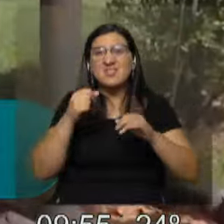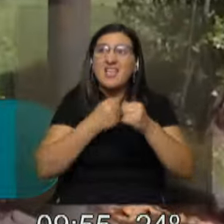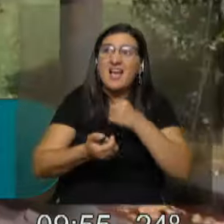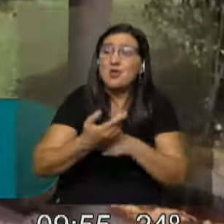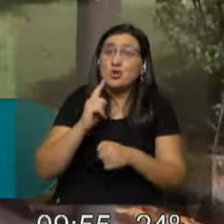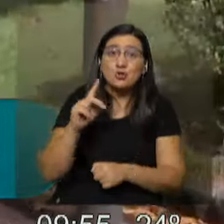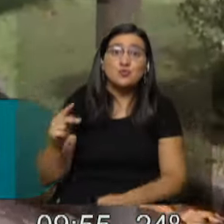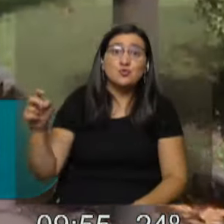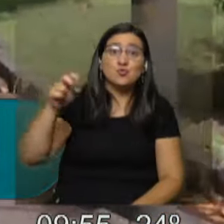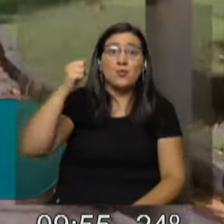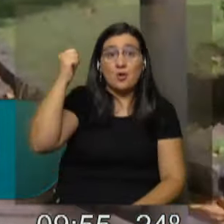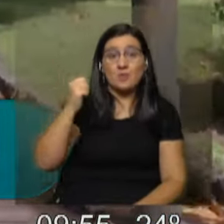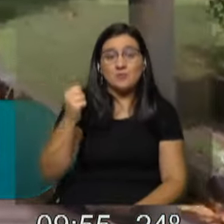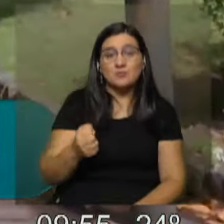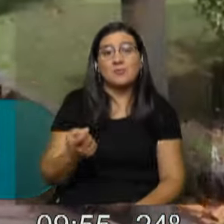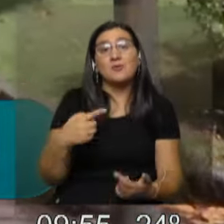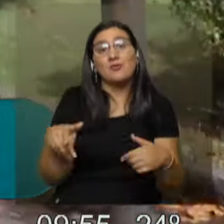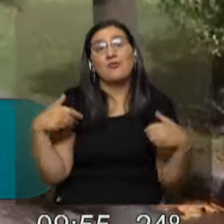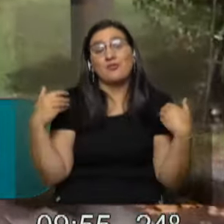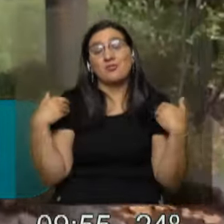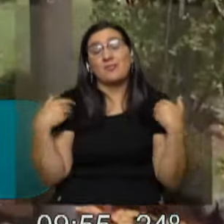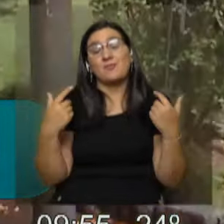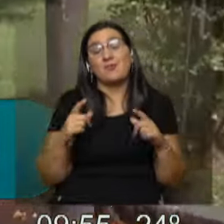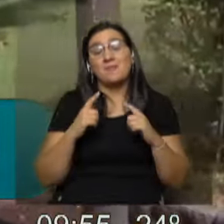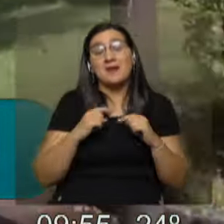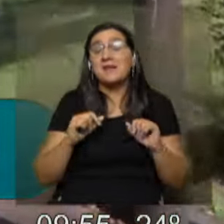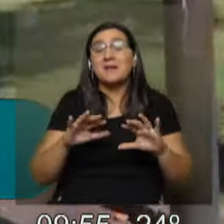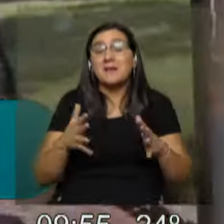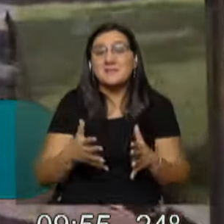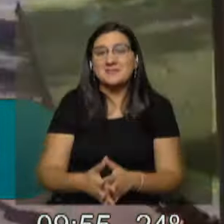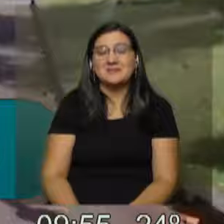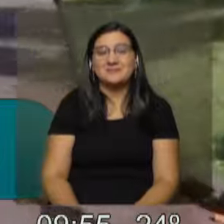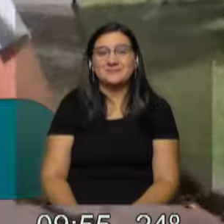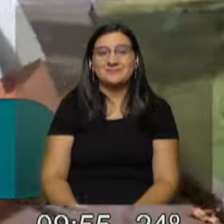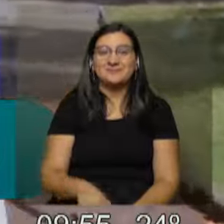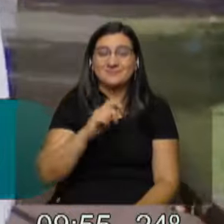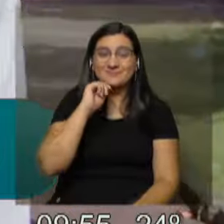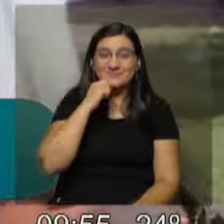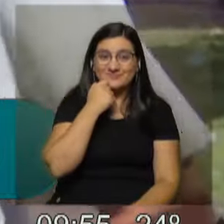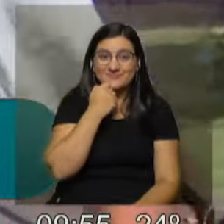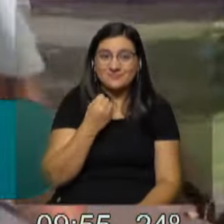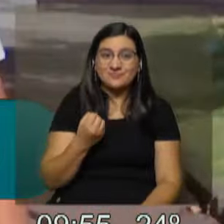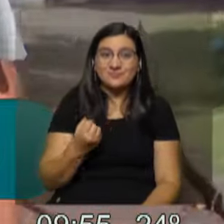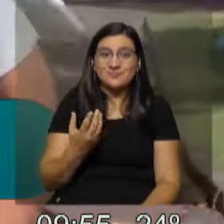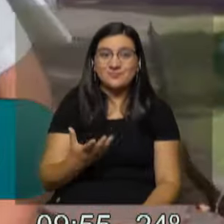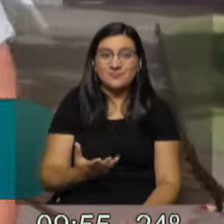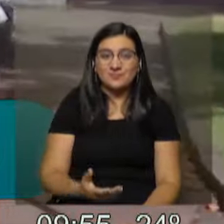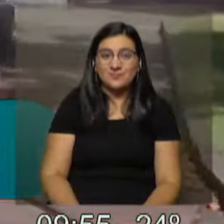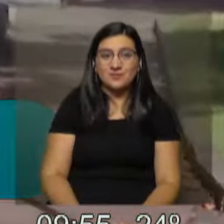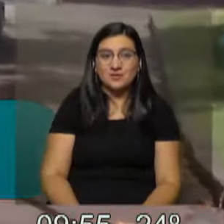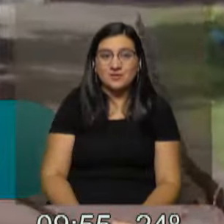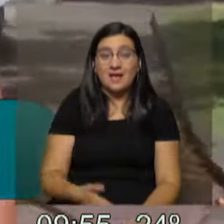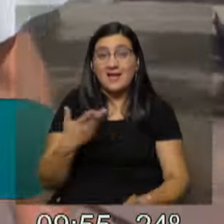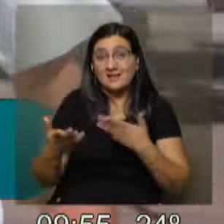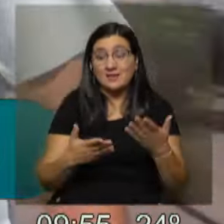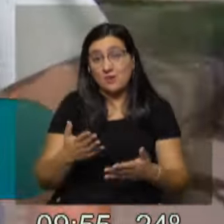subo al bondi. Pero bueno, contento por esperar a ver qué surge en este desafío. Qué lindo, Marco. Bueno, a ver. Vamos a cantar una